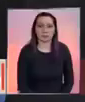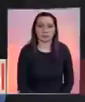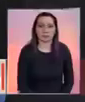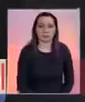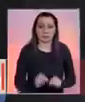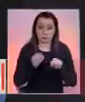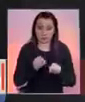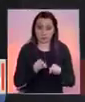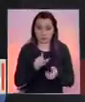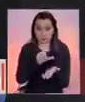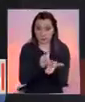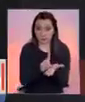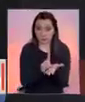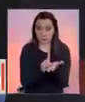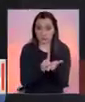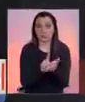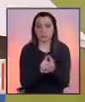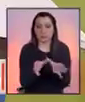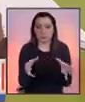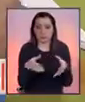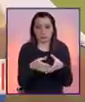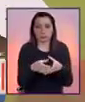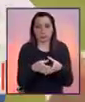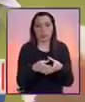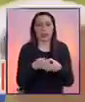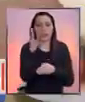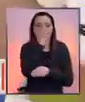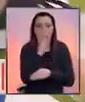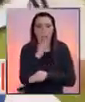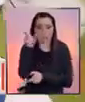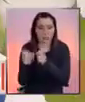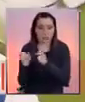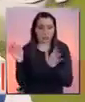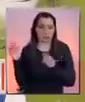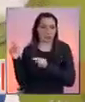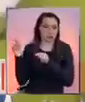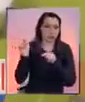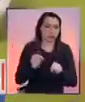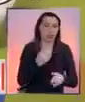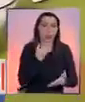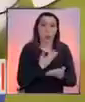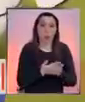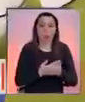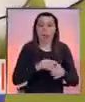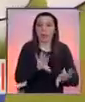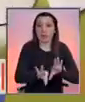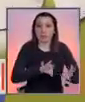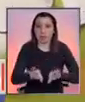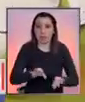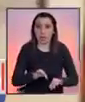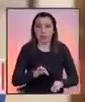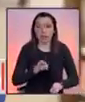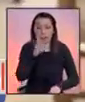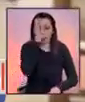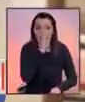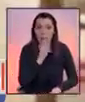En este lugar se reúne gran parte de la colonia brasileña, especialmente cuando el scratch, la selección verde-amarela,